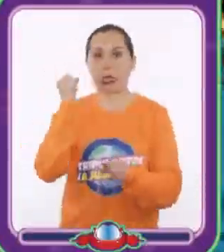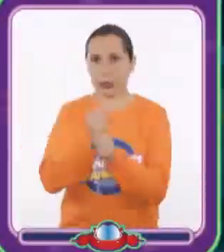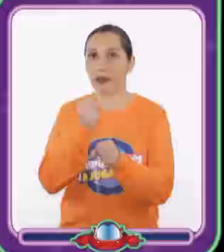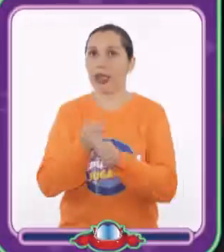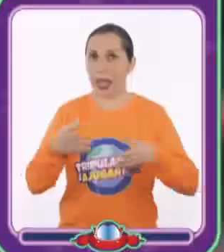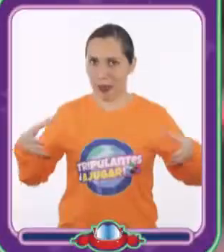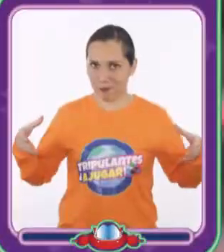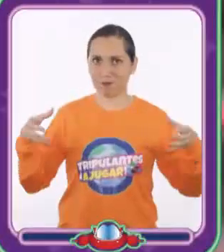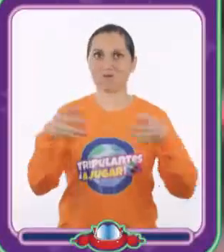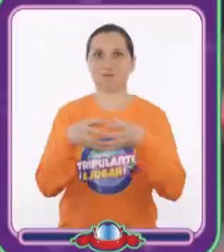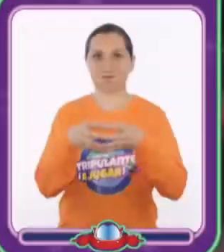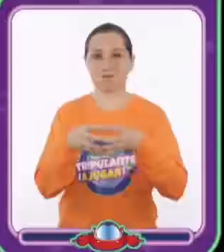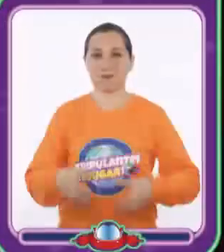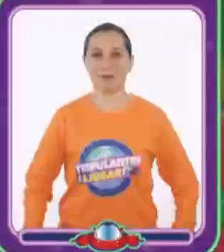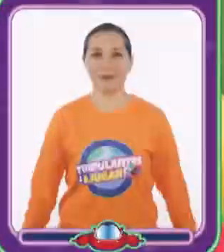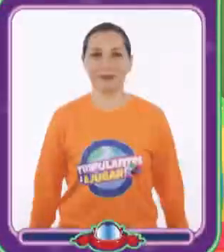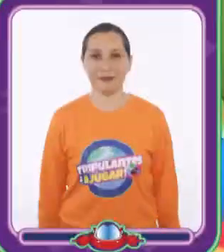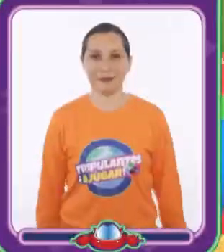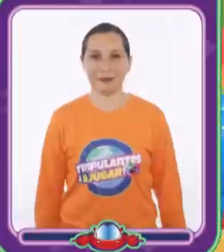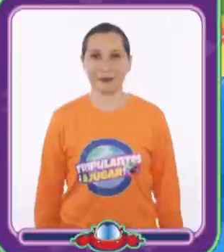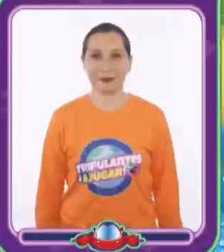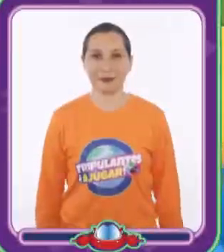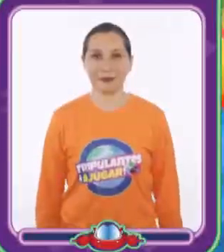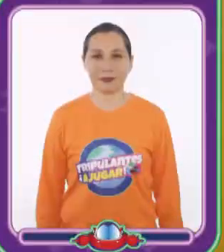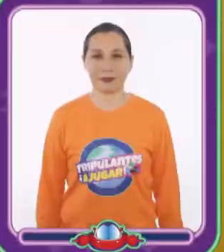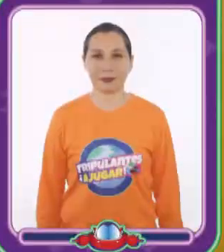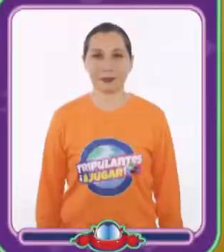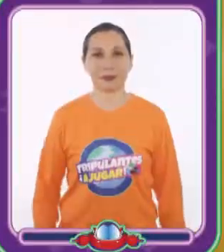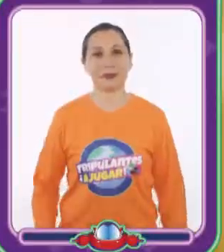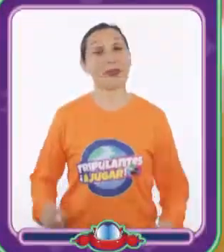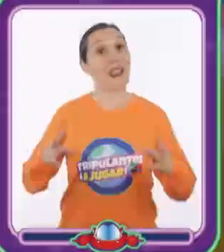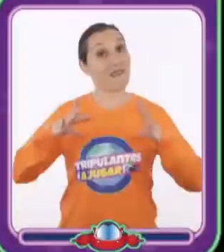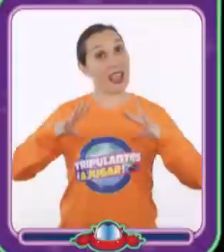Hoy aprendí a trabajar en equipo.